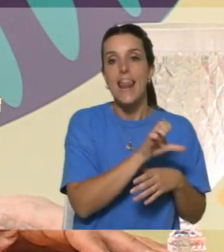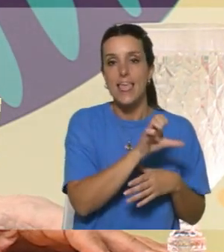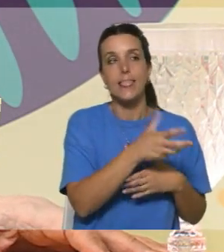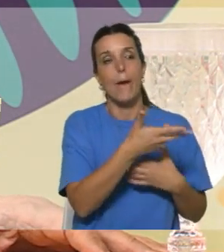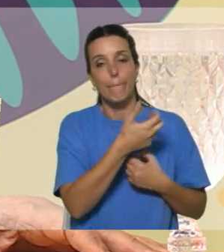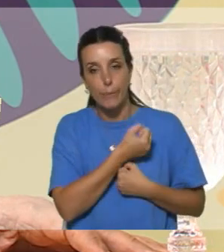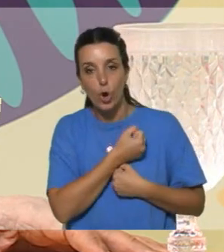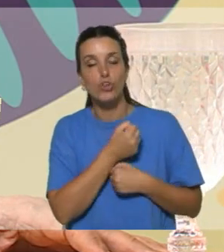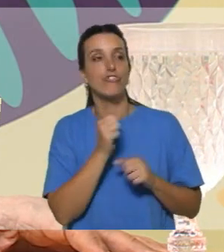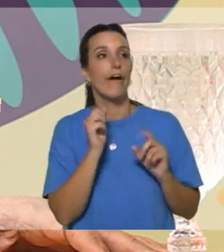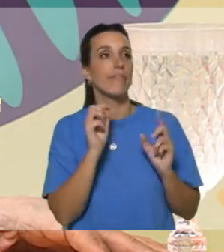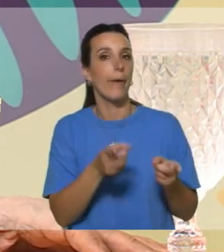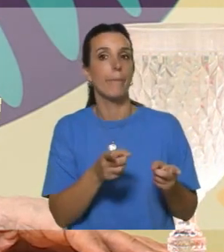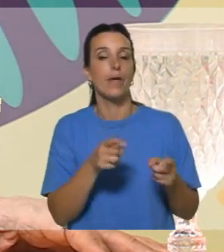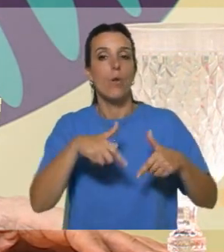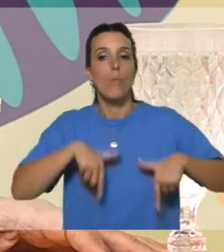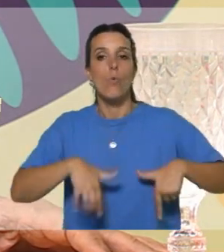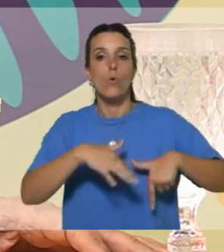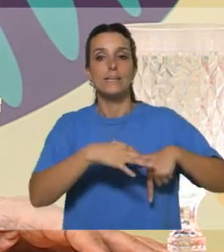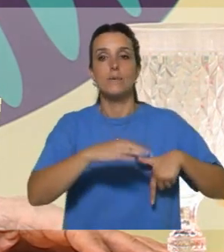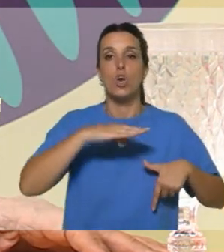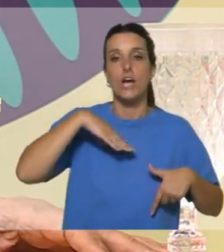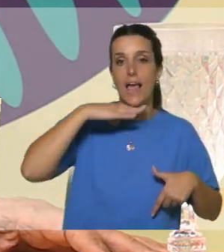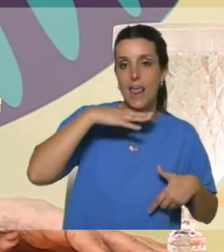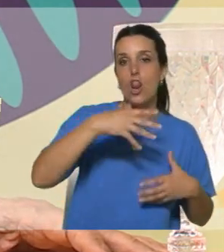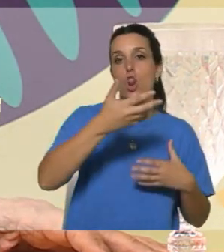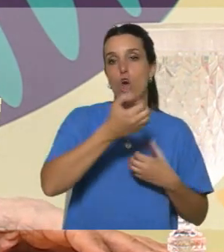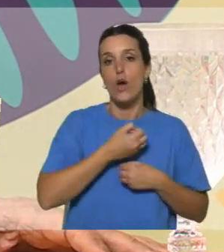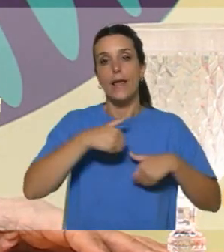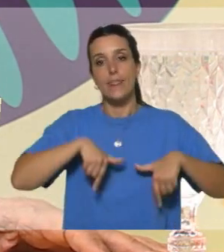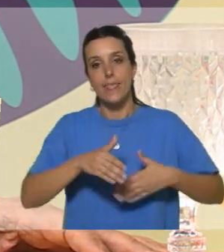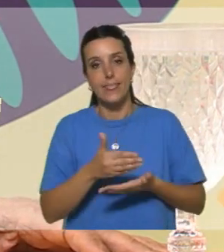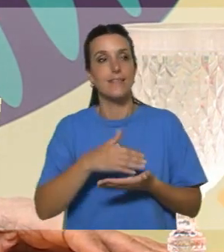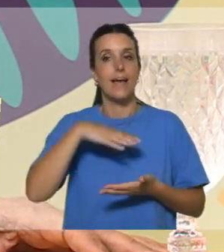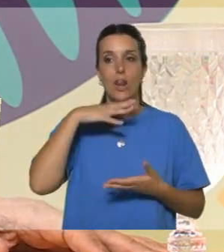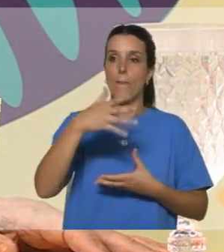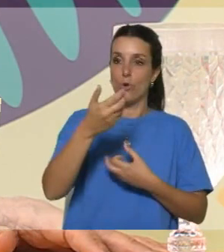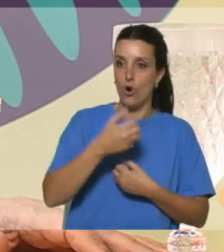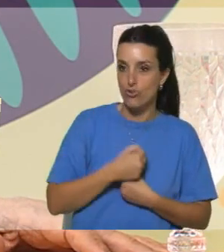también el municipio de Canelones, la Intendencia de Canelones,